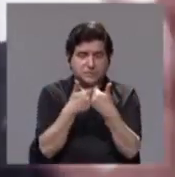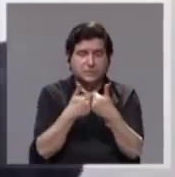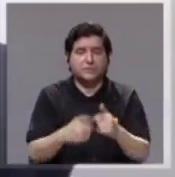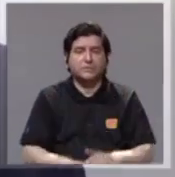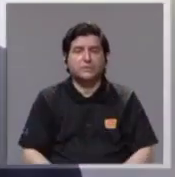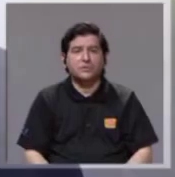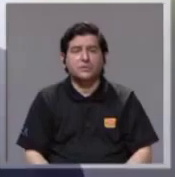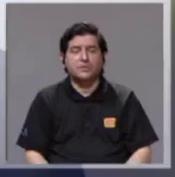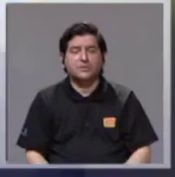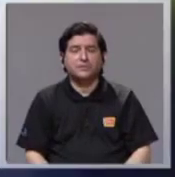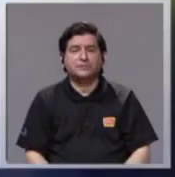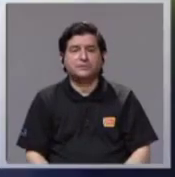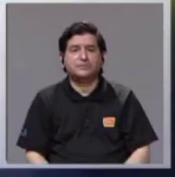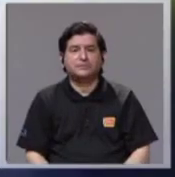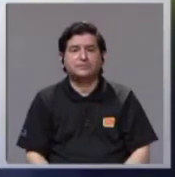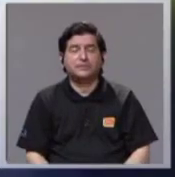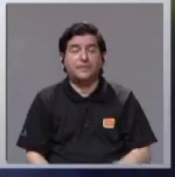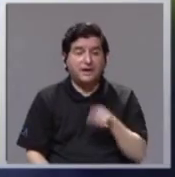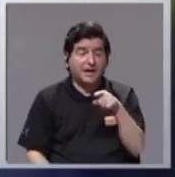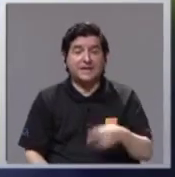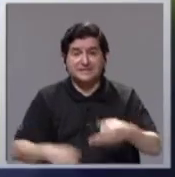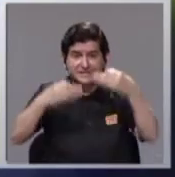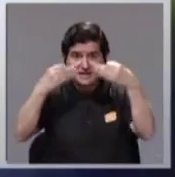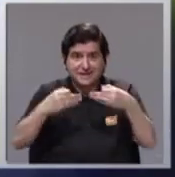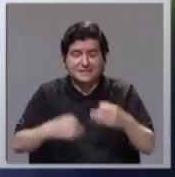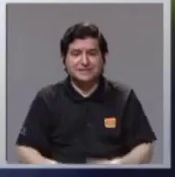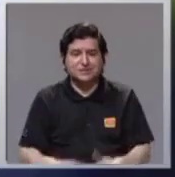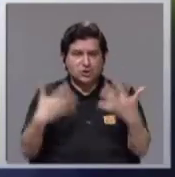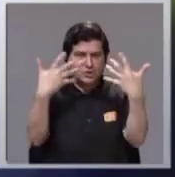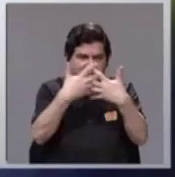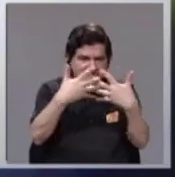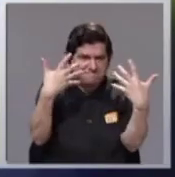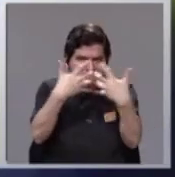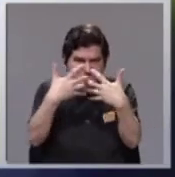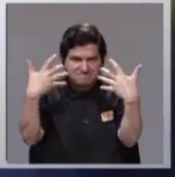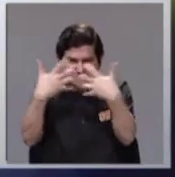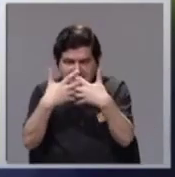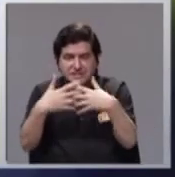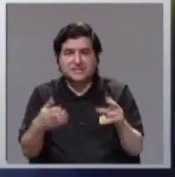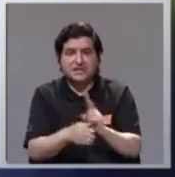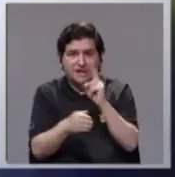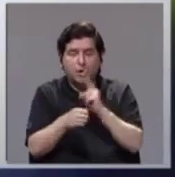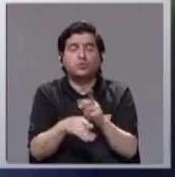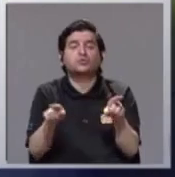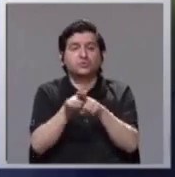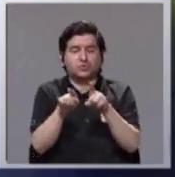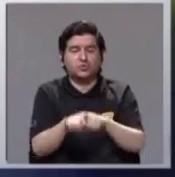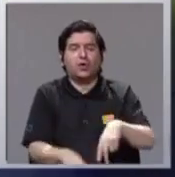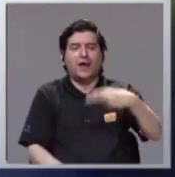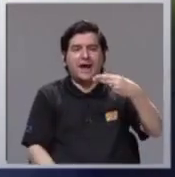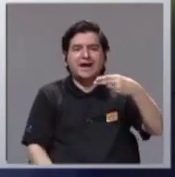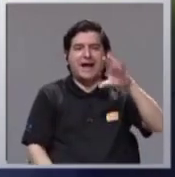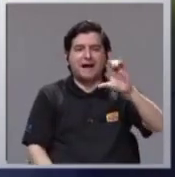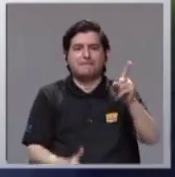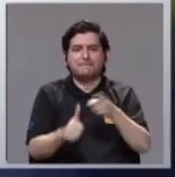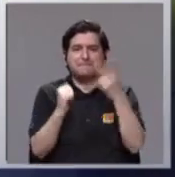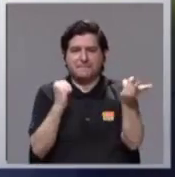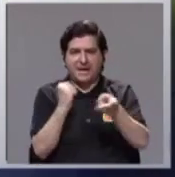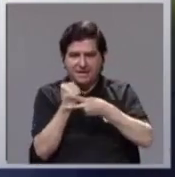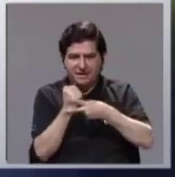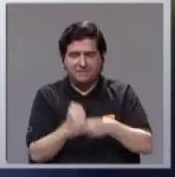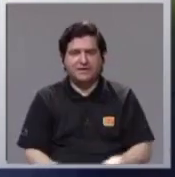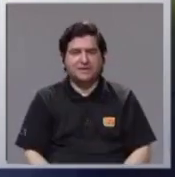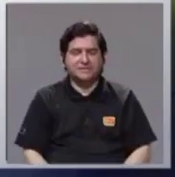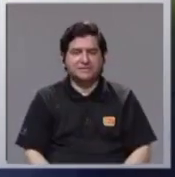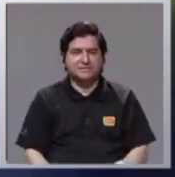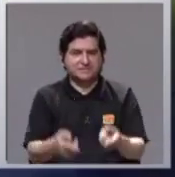hombres del grupo. Entonces, esa disposición de mestizaje la utilizó Cortés. La primera